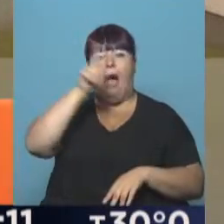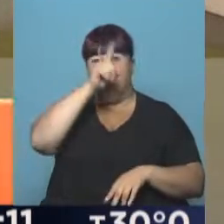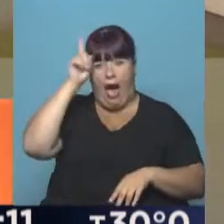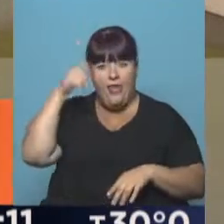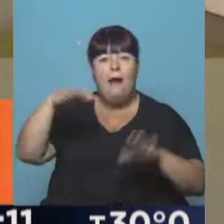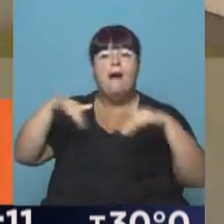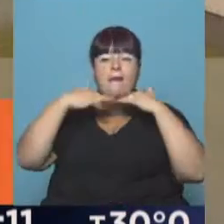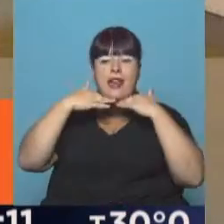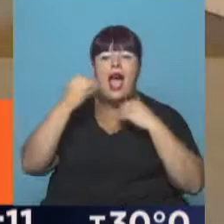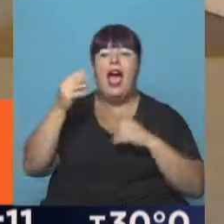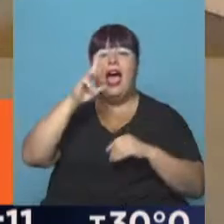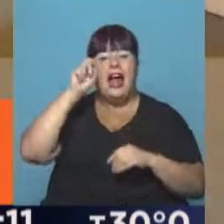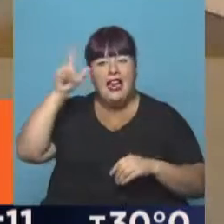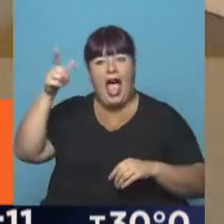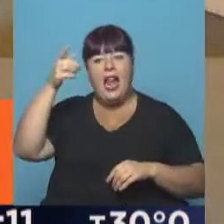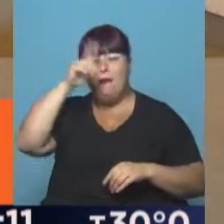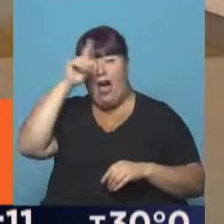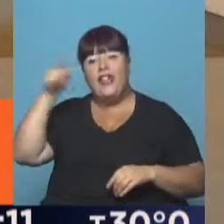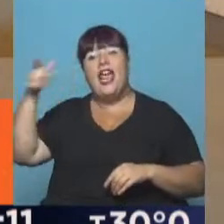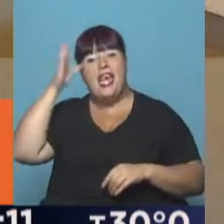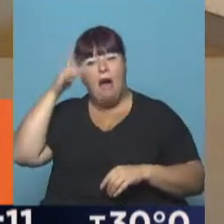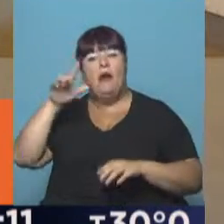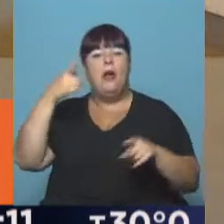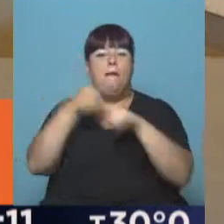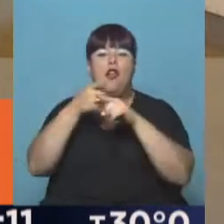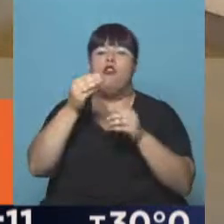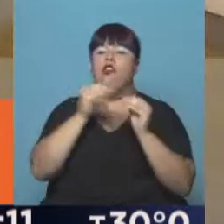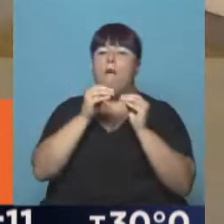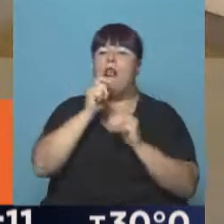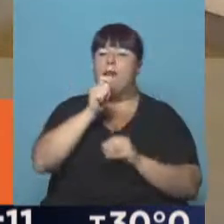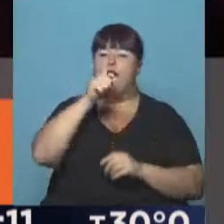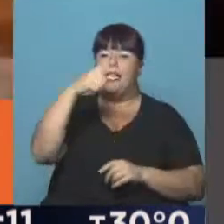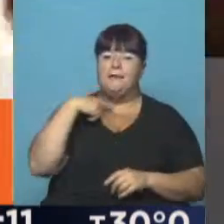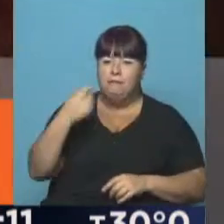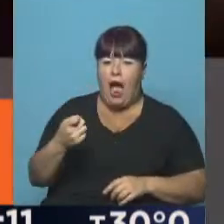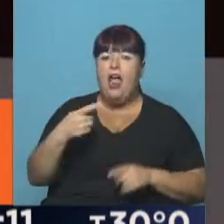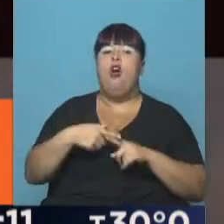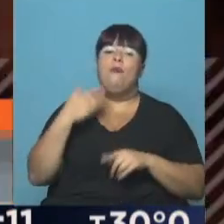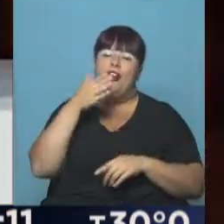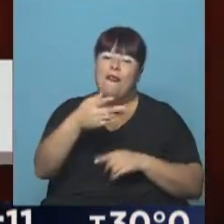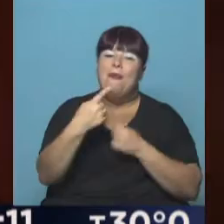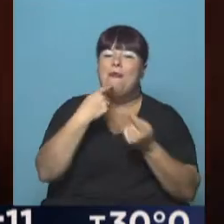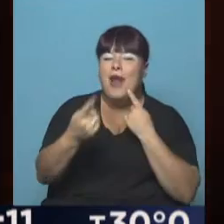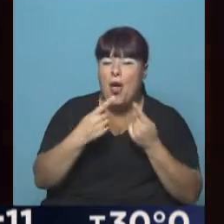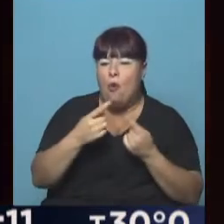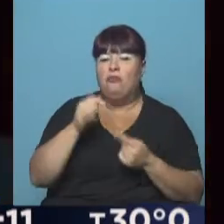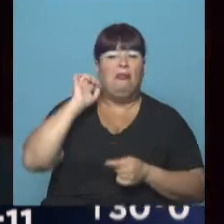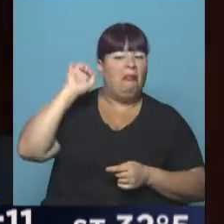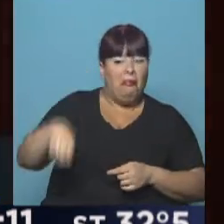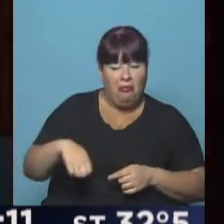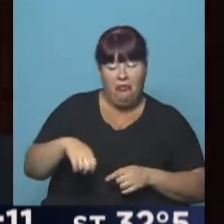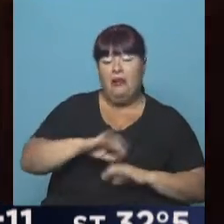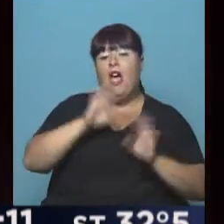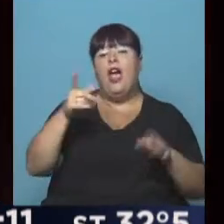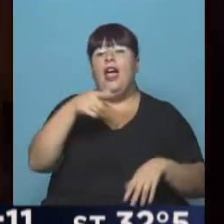presenciar el partido entre el Real y Napoli y se peleó con un colega periodista de España porque se acercó a hacerle preguntas, no quiso responderle en ningún